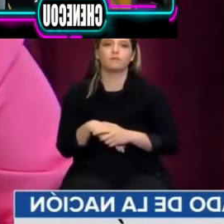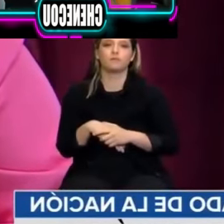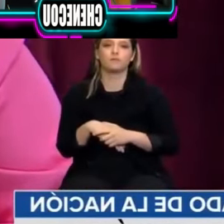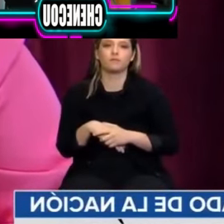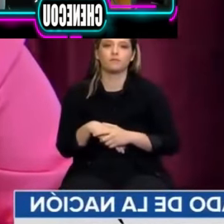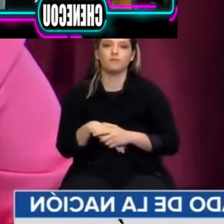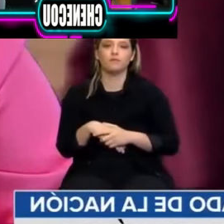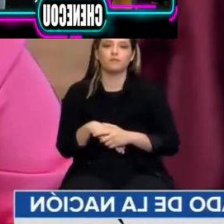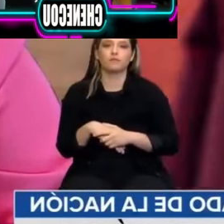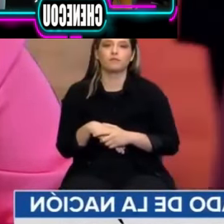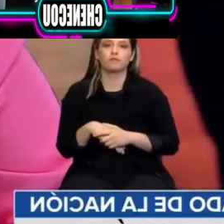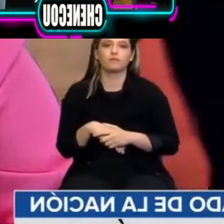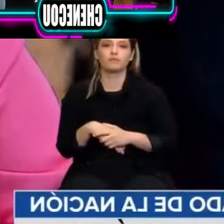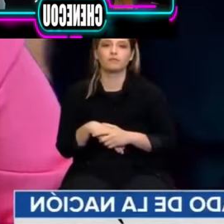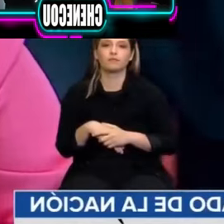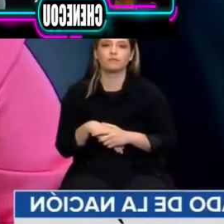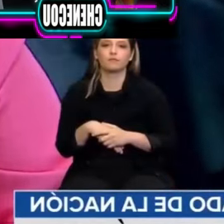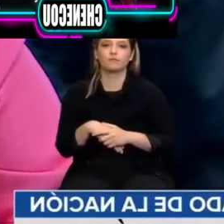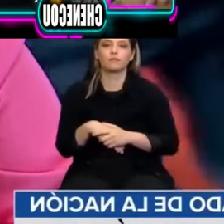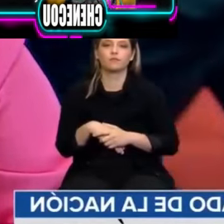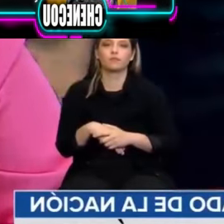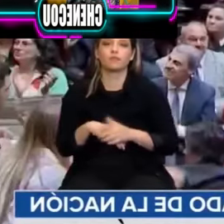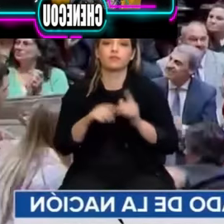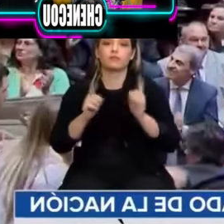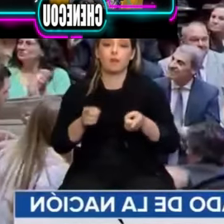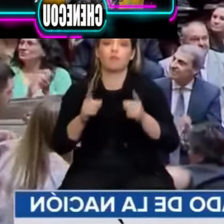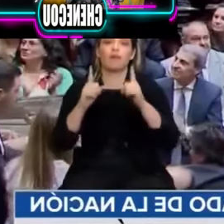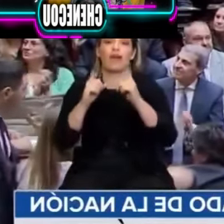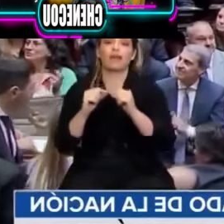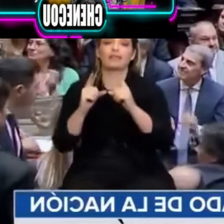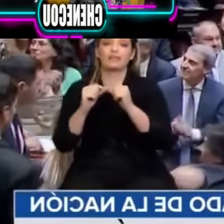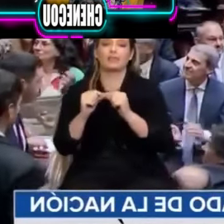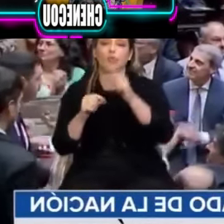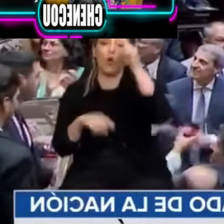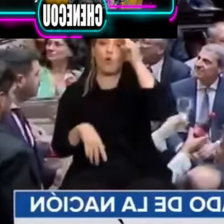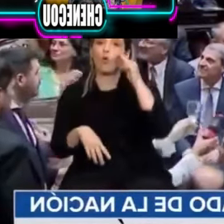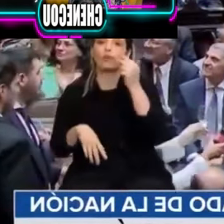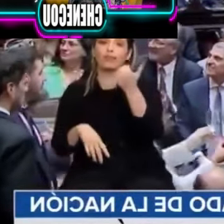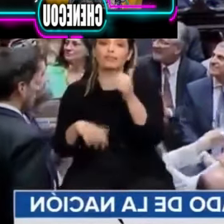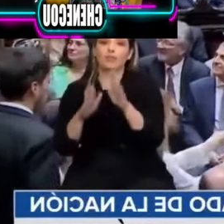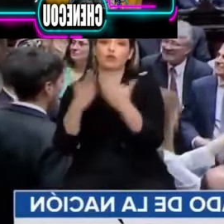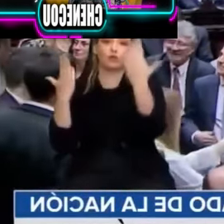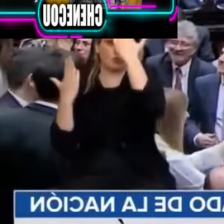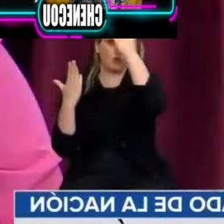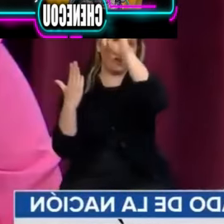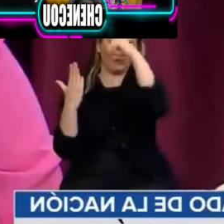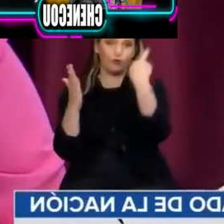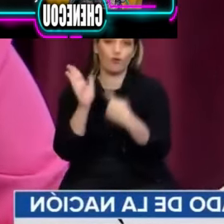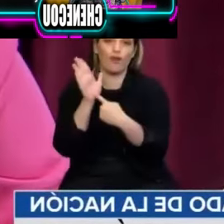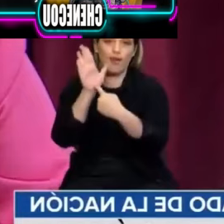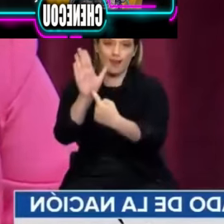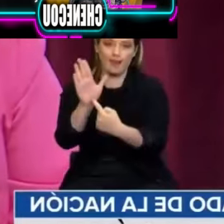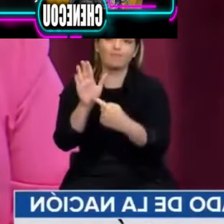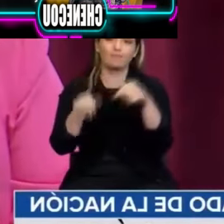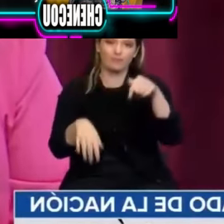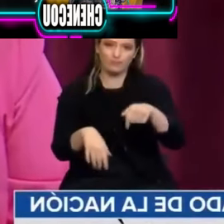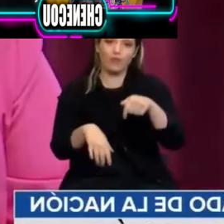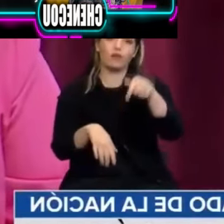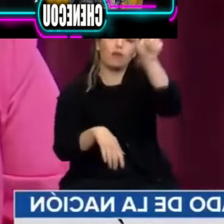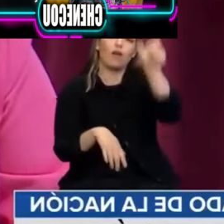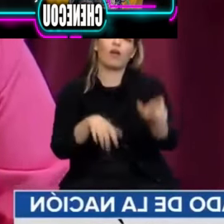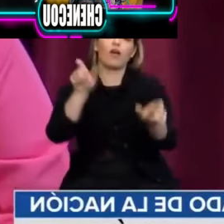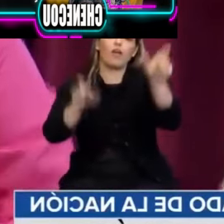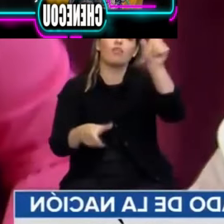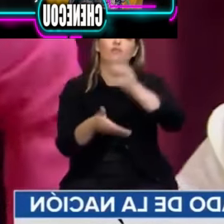y lo dispuesto por el artículo 96 de la Constitución Nacional. Invito a la señora